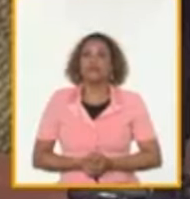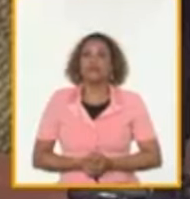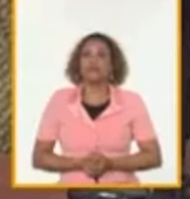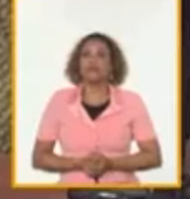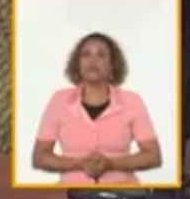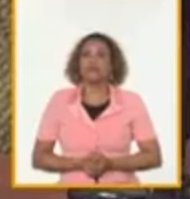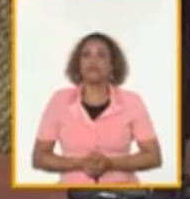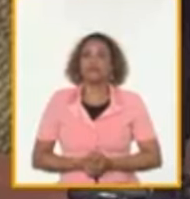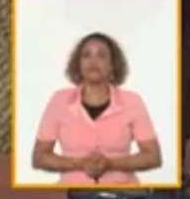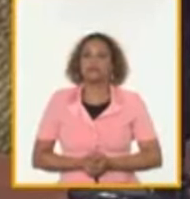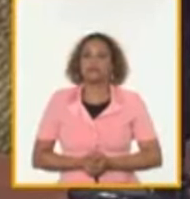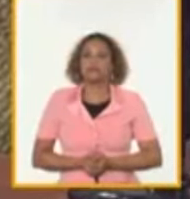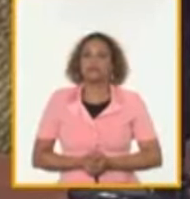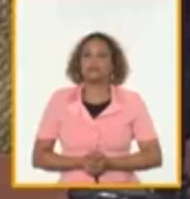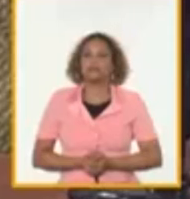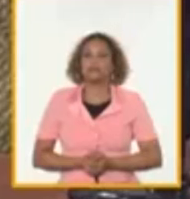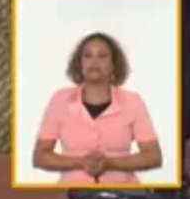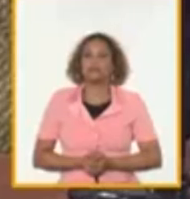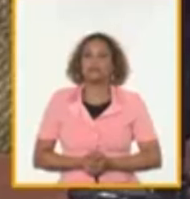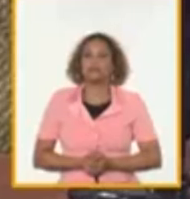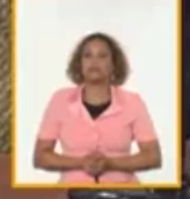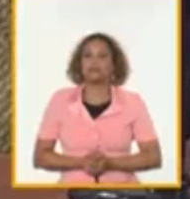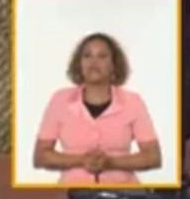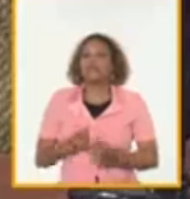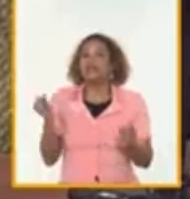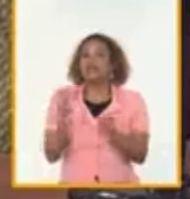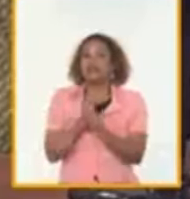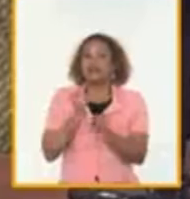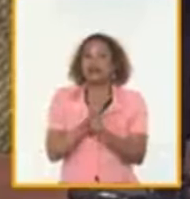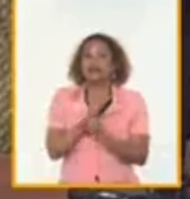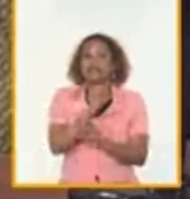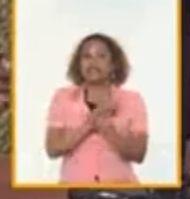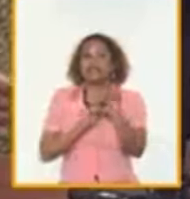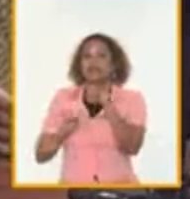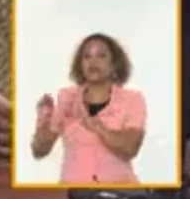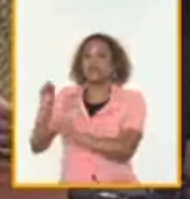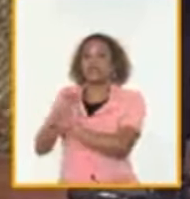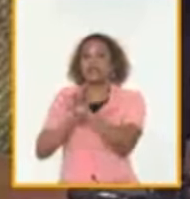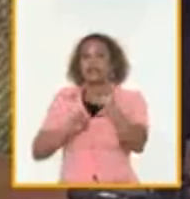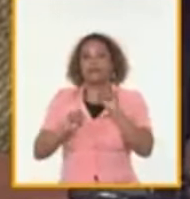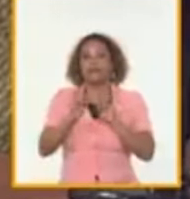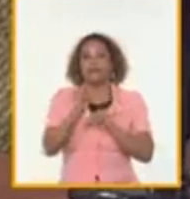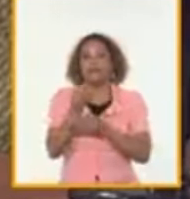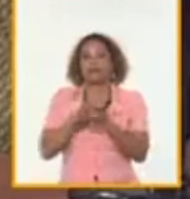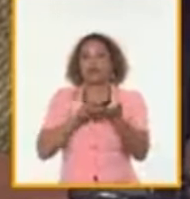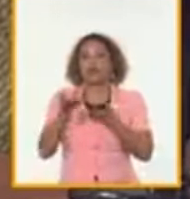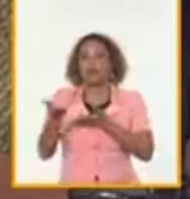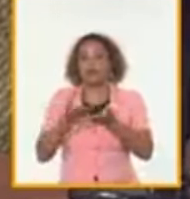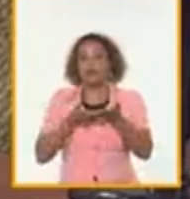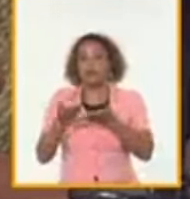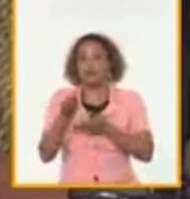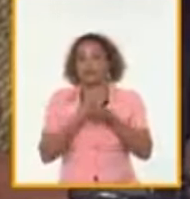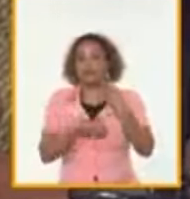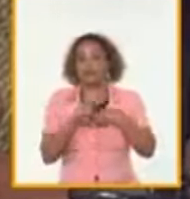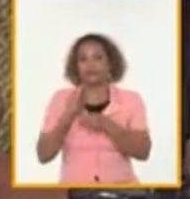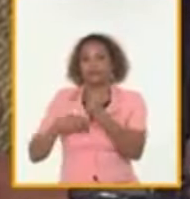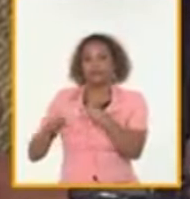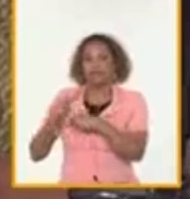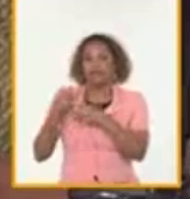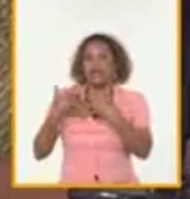en la en el reordenamiento de la comercialización clave que es clave también para nosotros esa